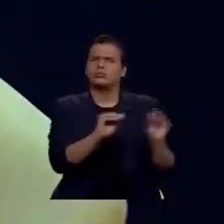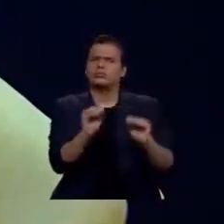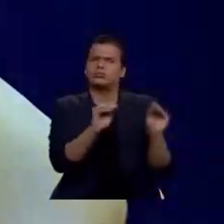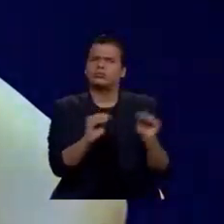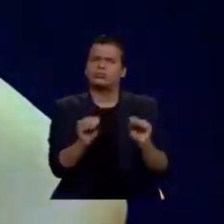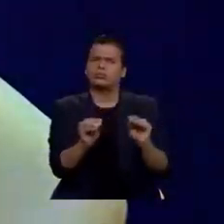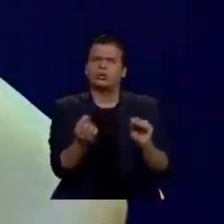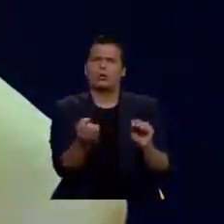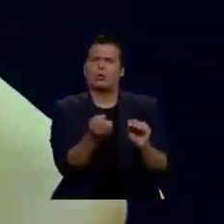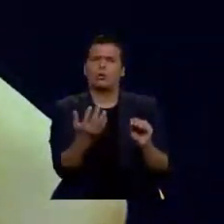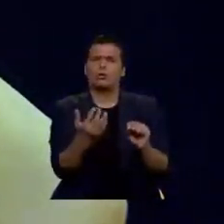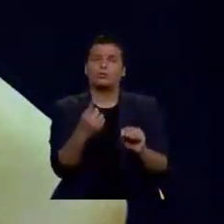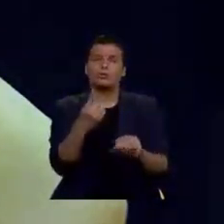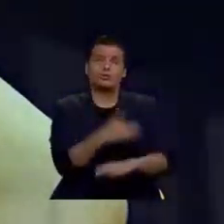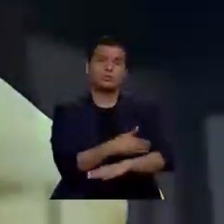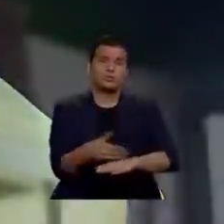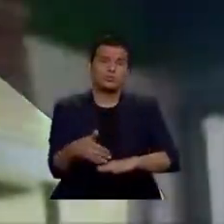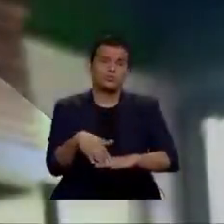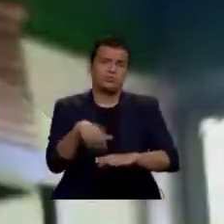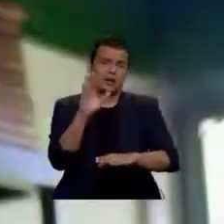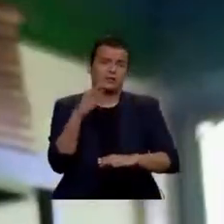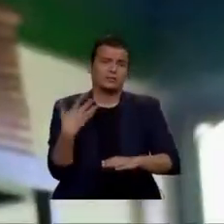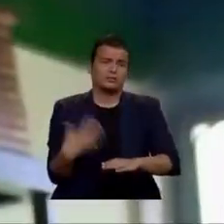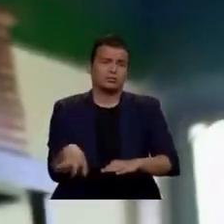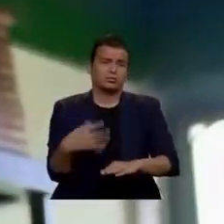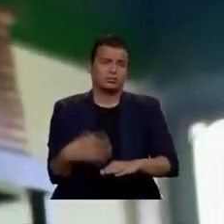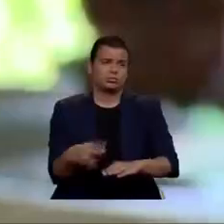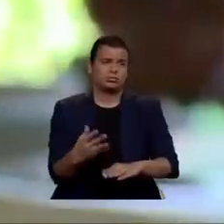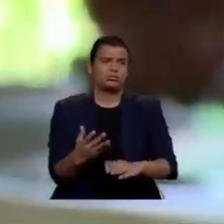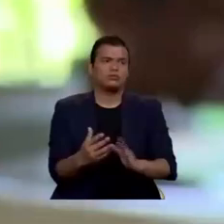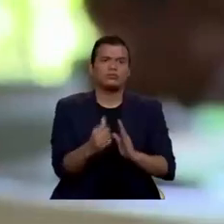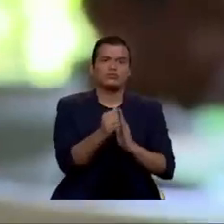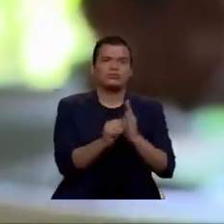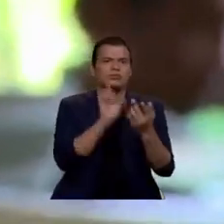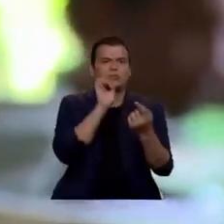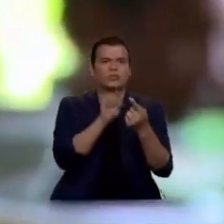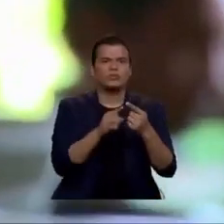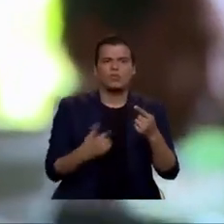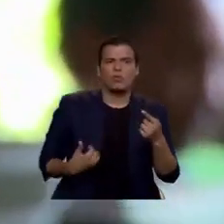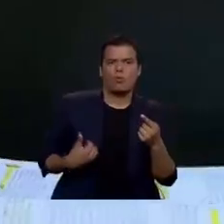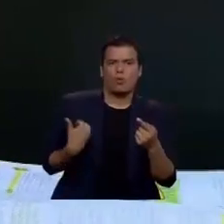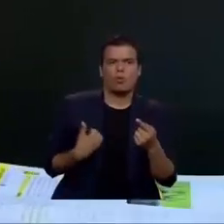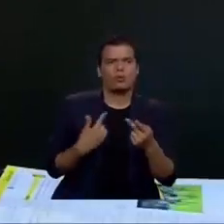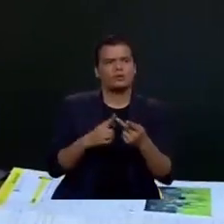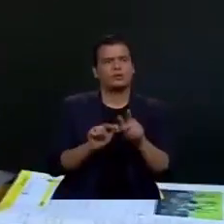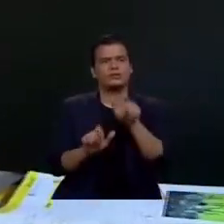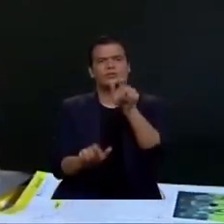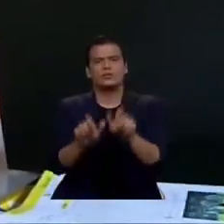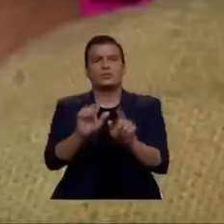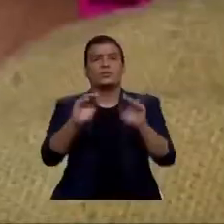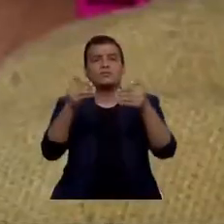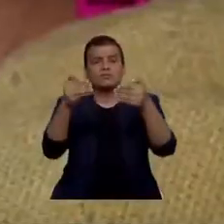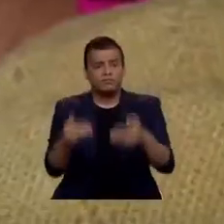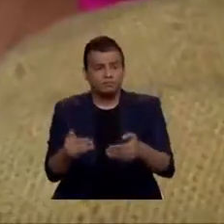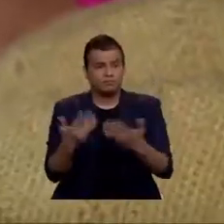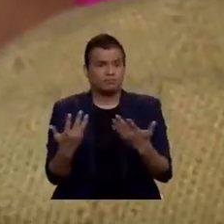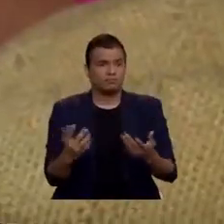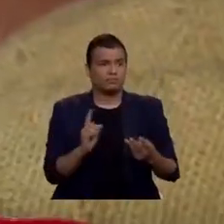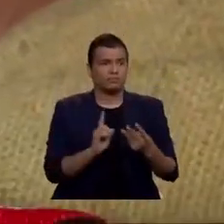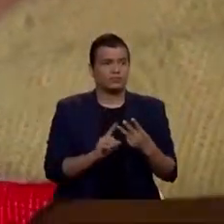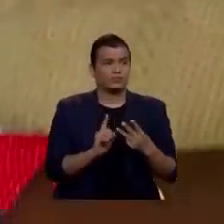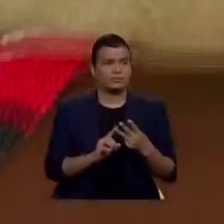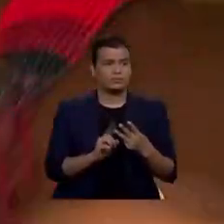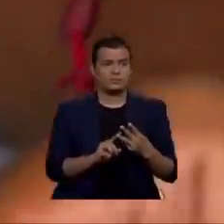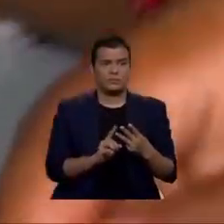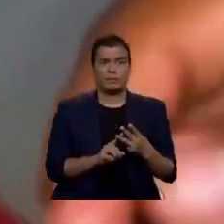de ciudadanía digital los programas específicos para los jóvenes los programas para las personas con discapacidad y las personas